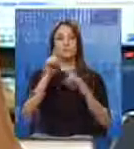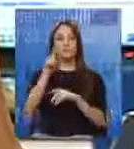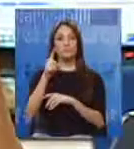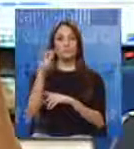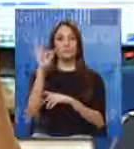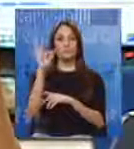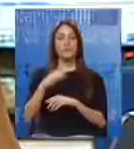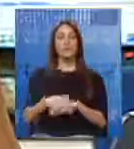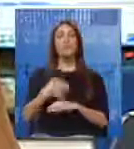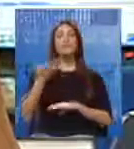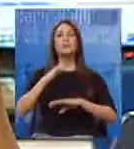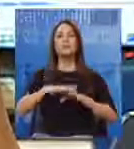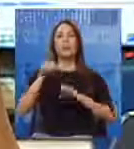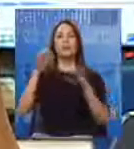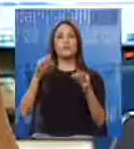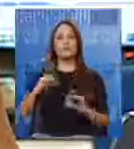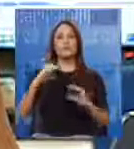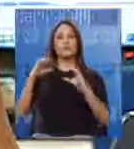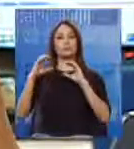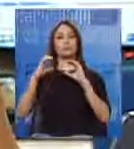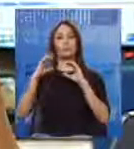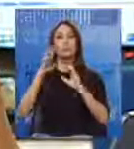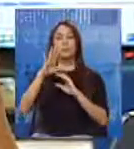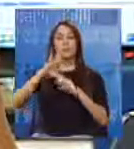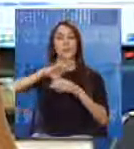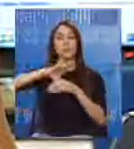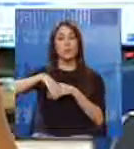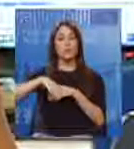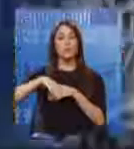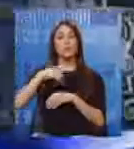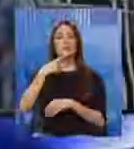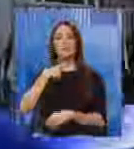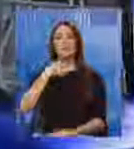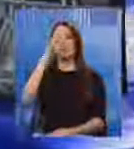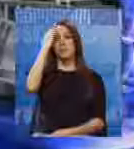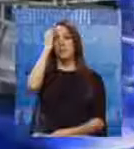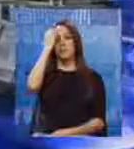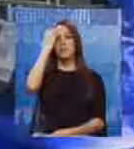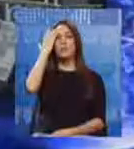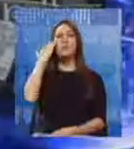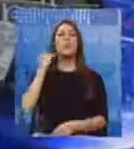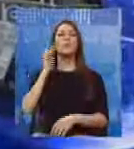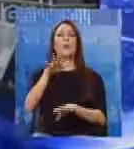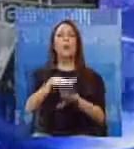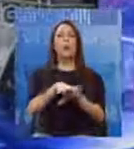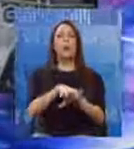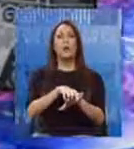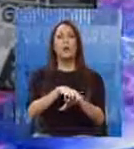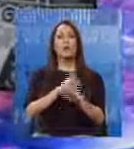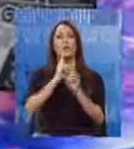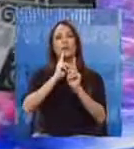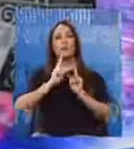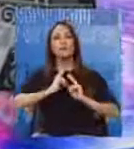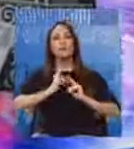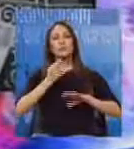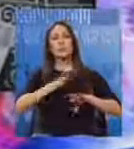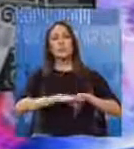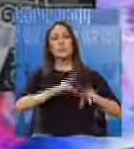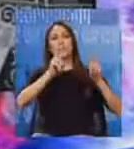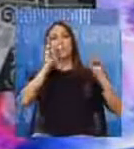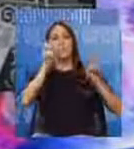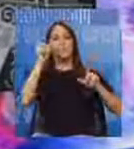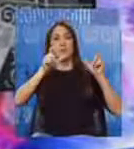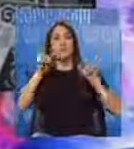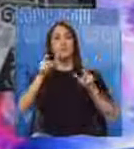mediante un comunicado oficial, la Cancillería del Ecuador expresó su preocupación por la lenta respuesta de las autoridades británicas ante el intento